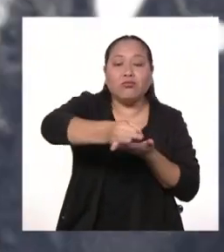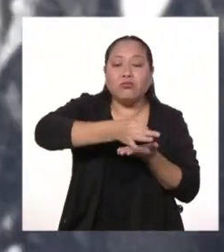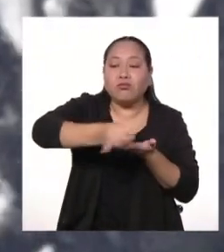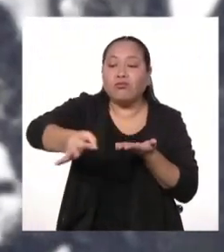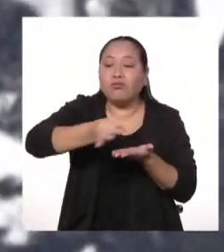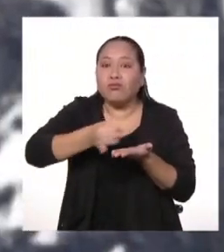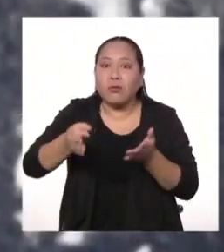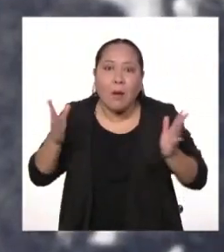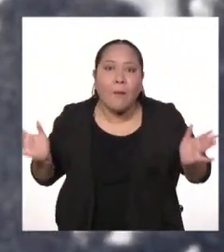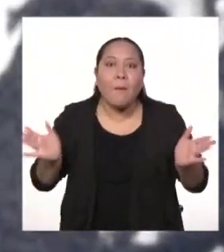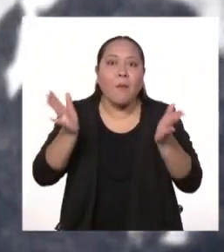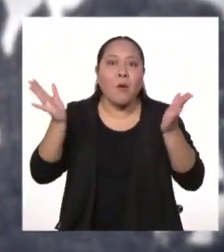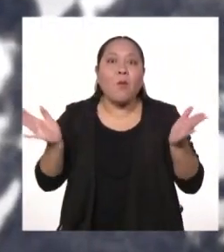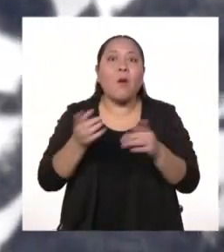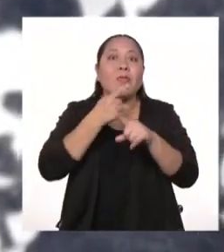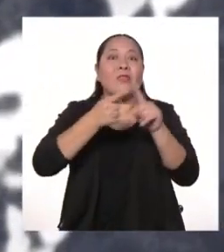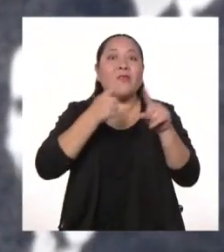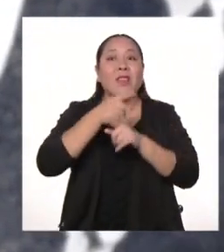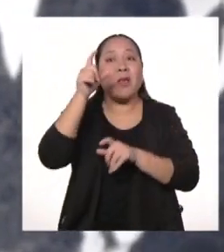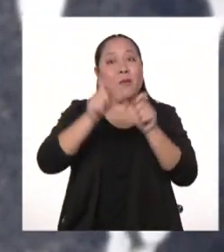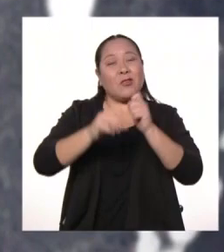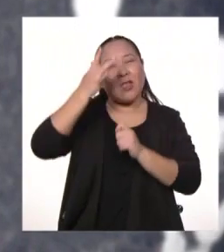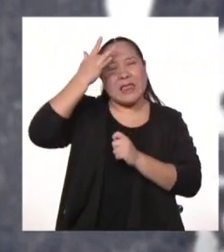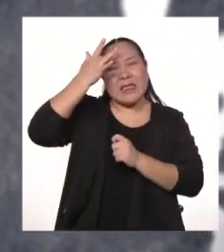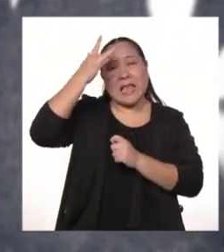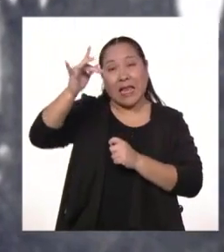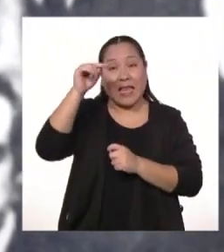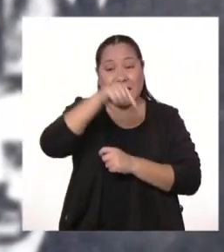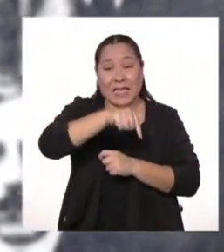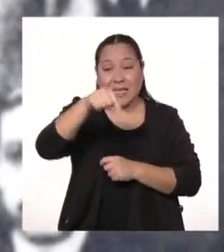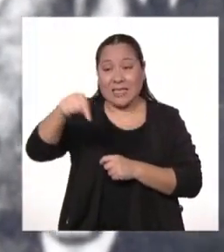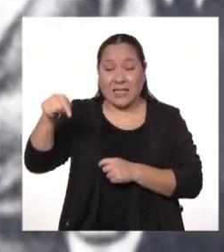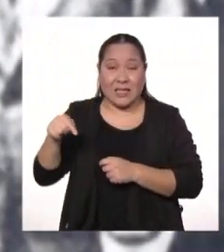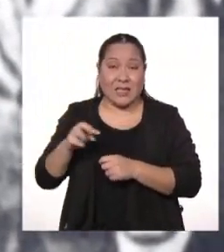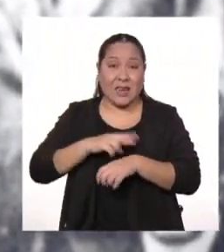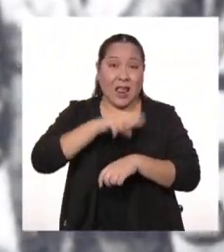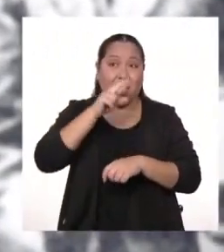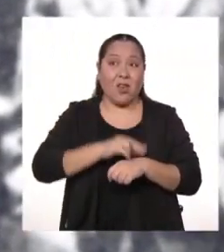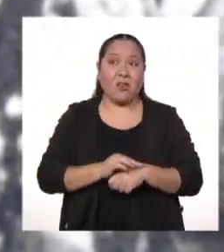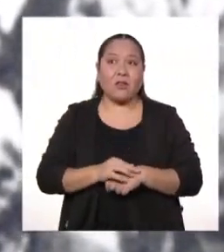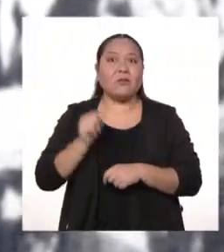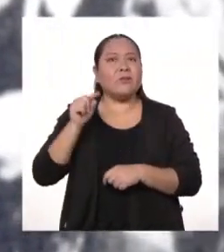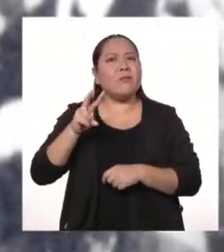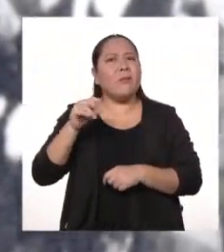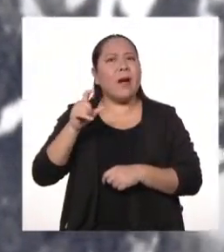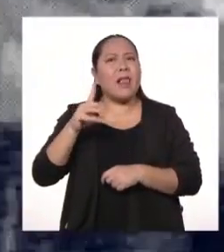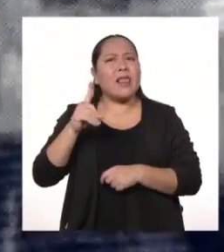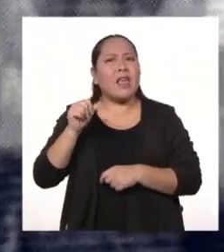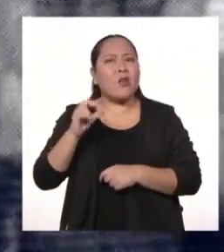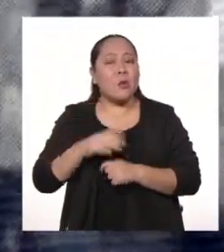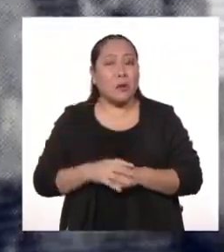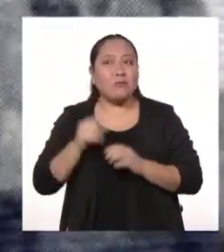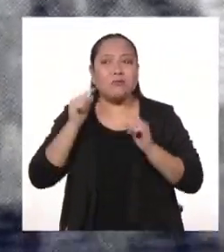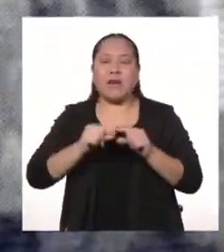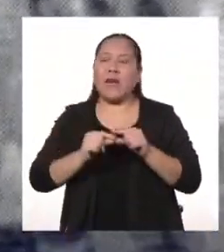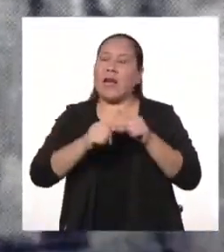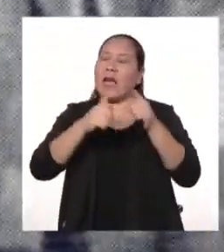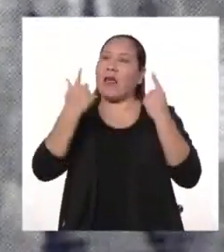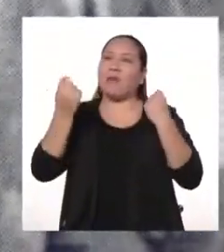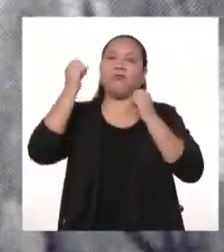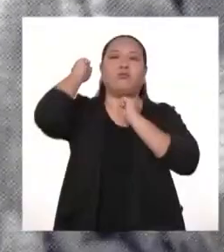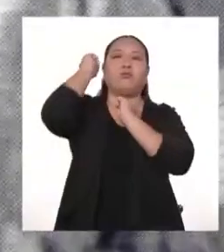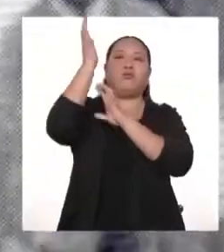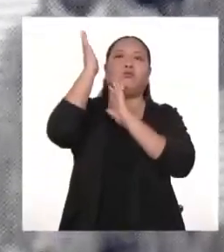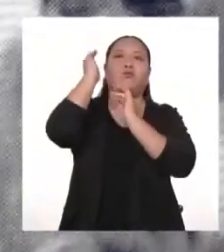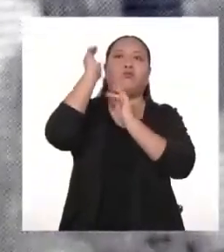de intelectuales de las regiones. Valdelomar era un gran conferencista. Él inaugura una